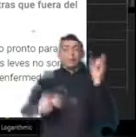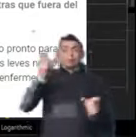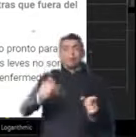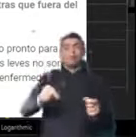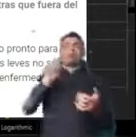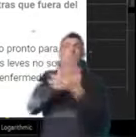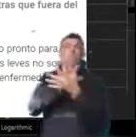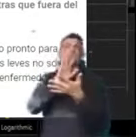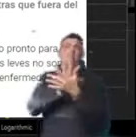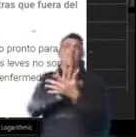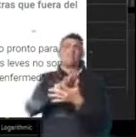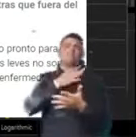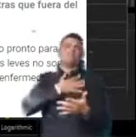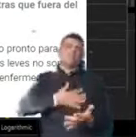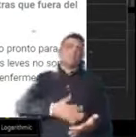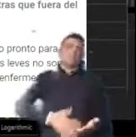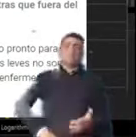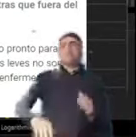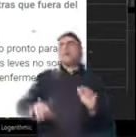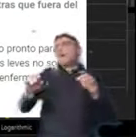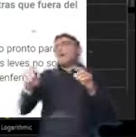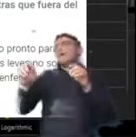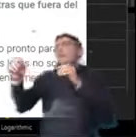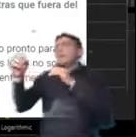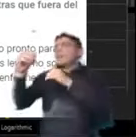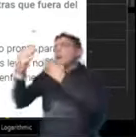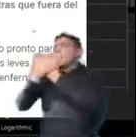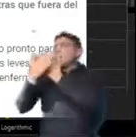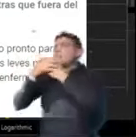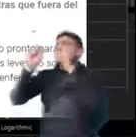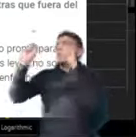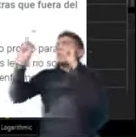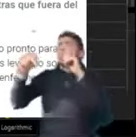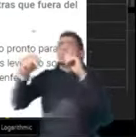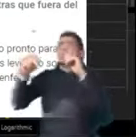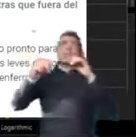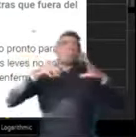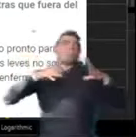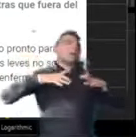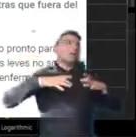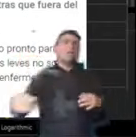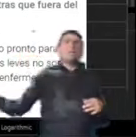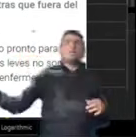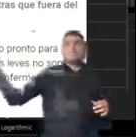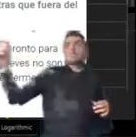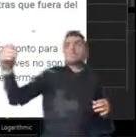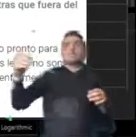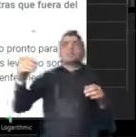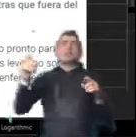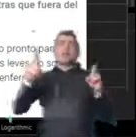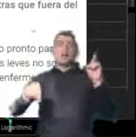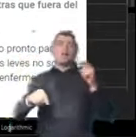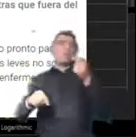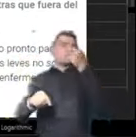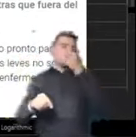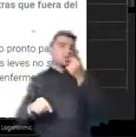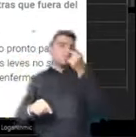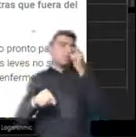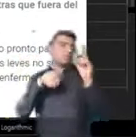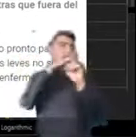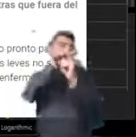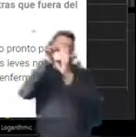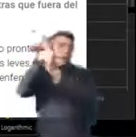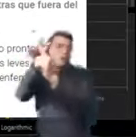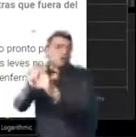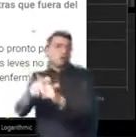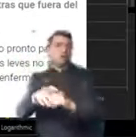muy tranquila. Entonces empezaron a salir de vacaciones, algunos con síntomas gripales, no se cuidaban, no